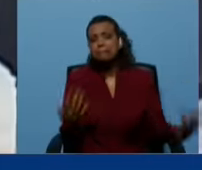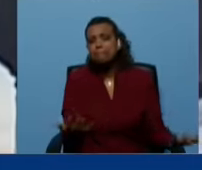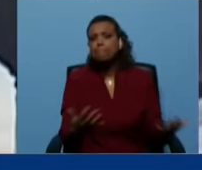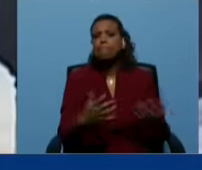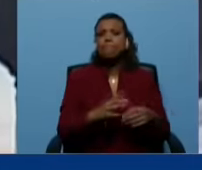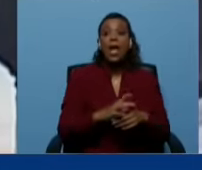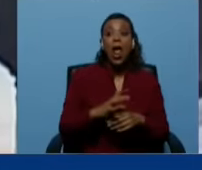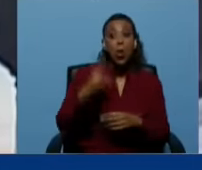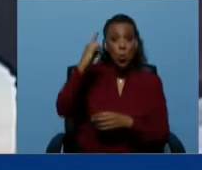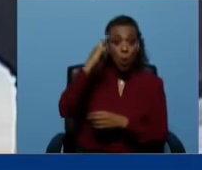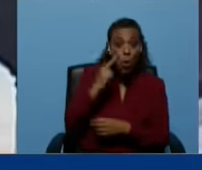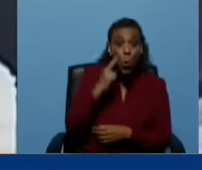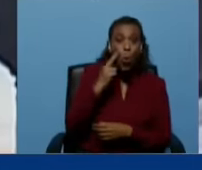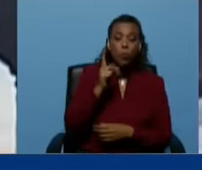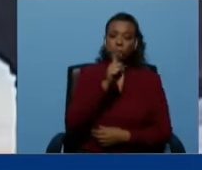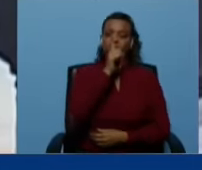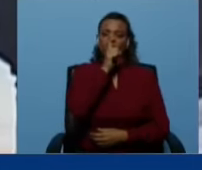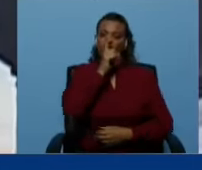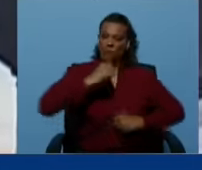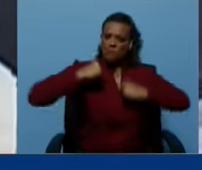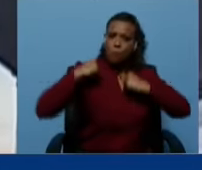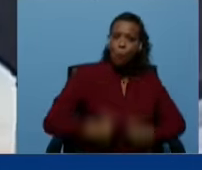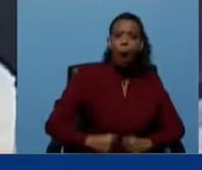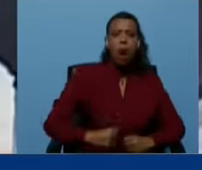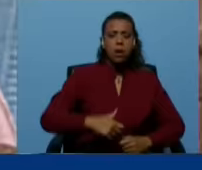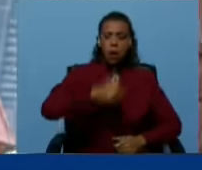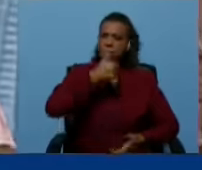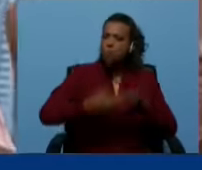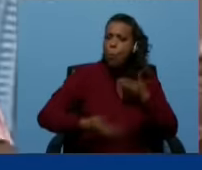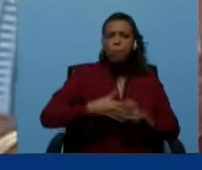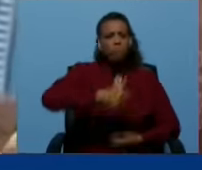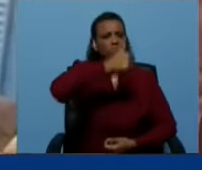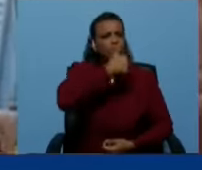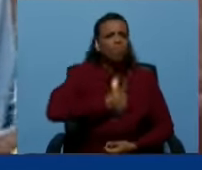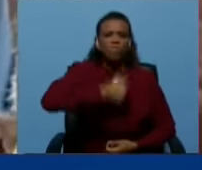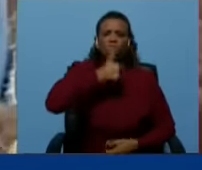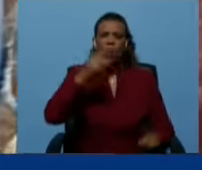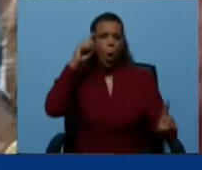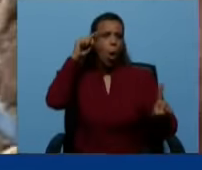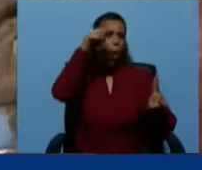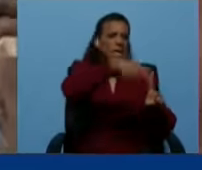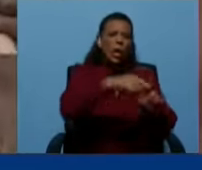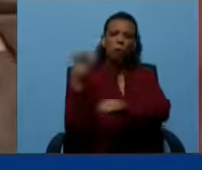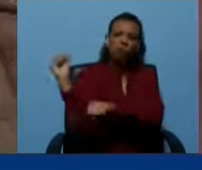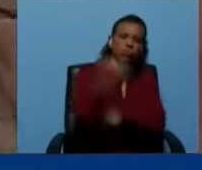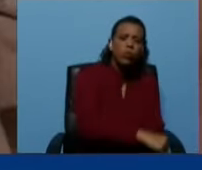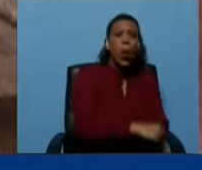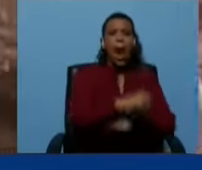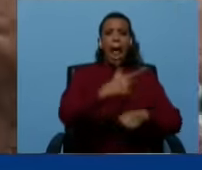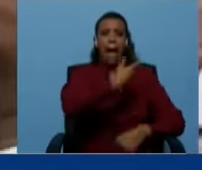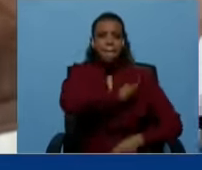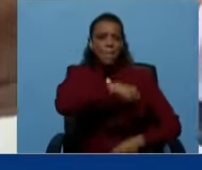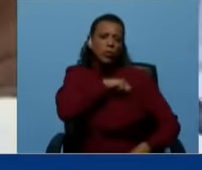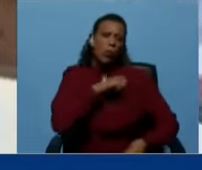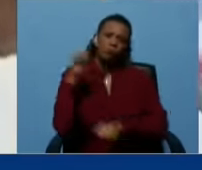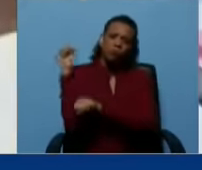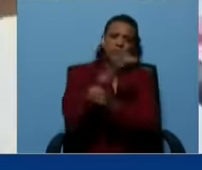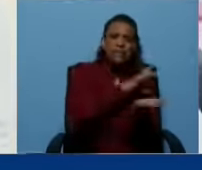Y Bolívar mantuvo la perseverancia en el objetivo de derrotar el Imperio Español.